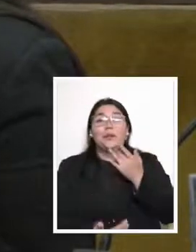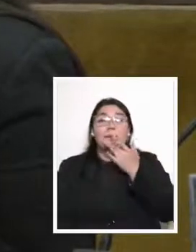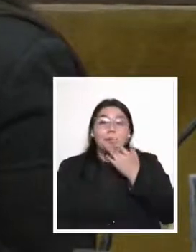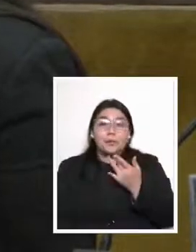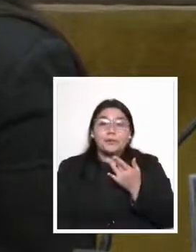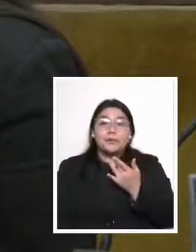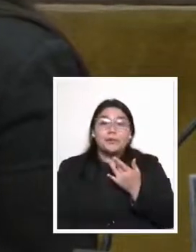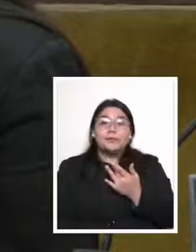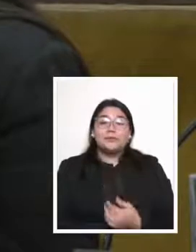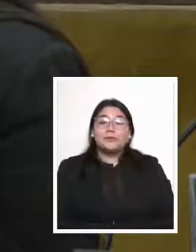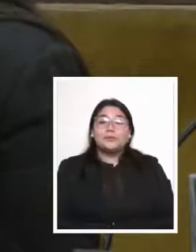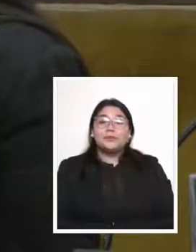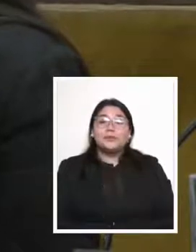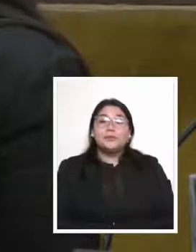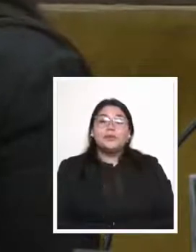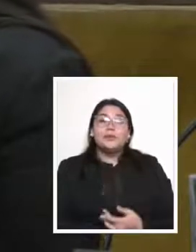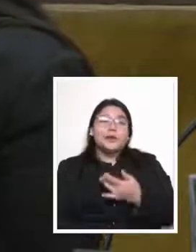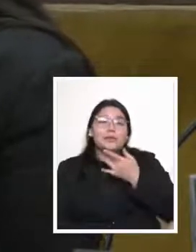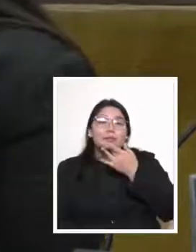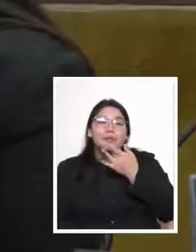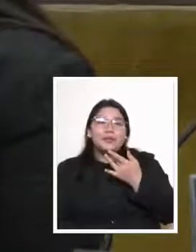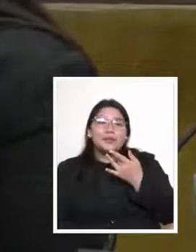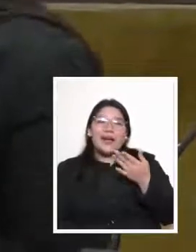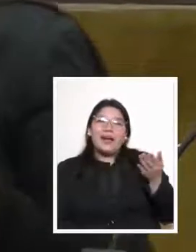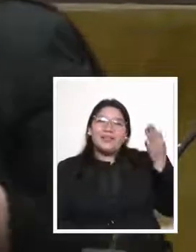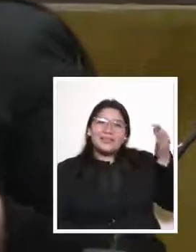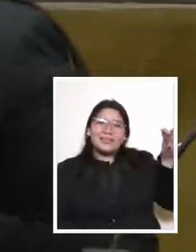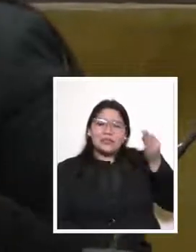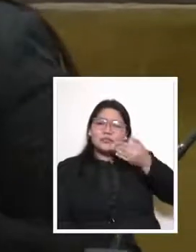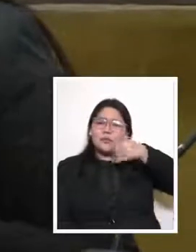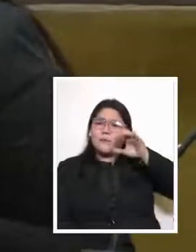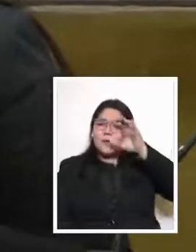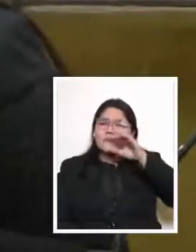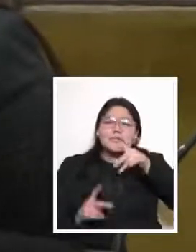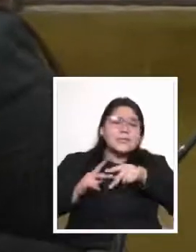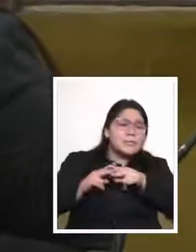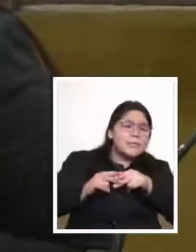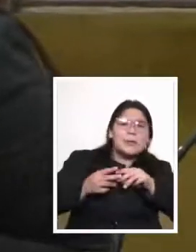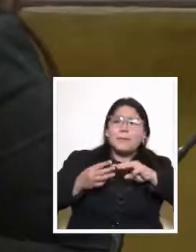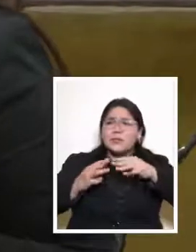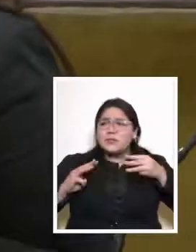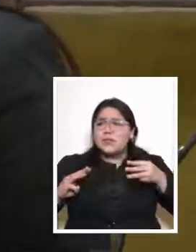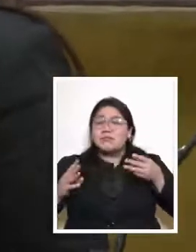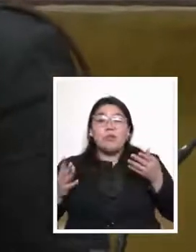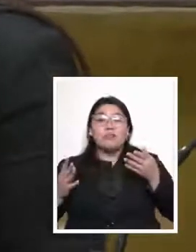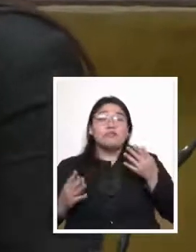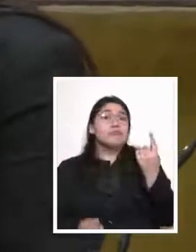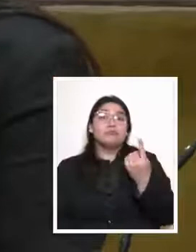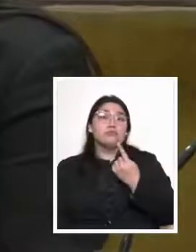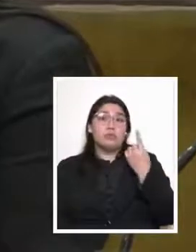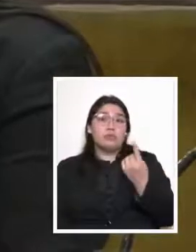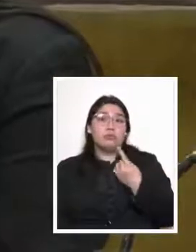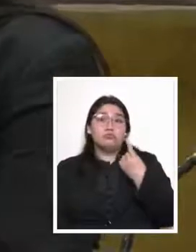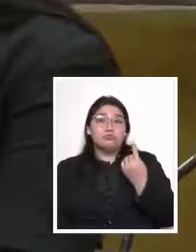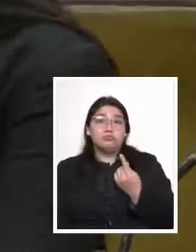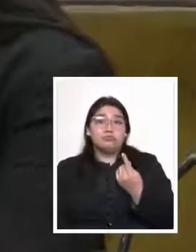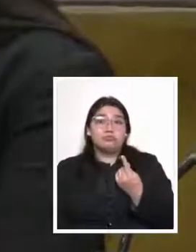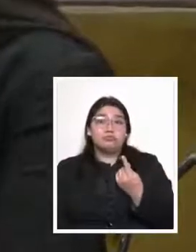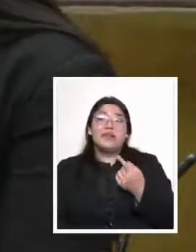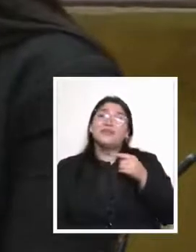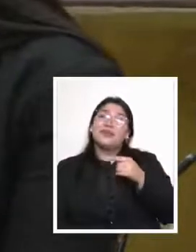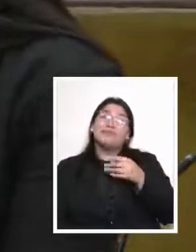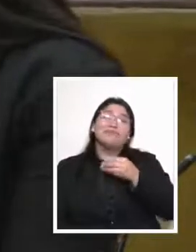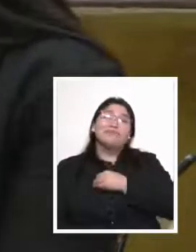búsqueda de, como decía, de herramientas y de metodología, muchas veces lo tenemos que hacer por nuestra propia cuenta. Y eso es